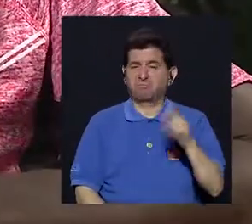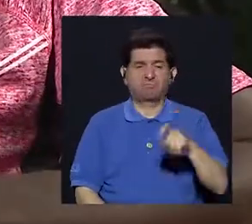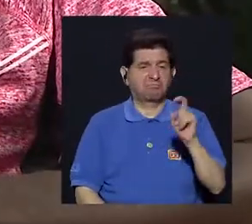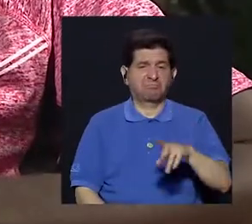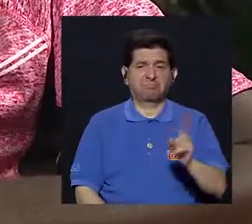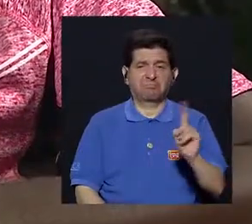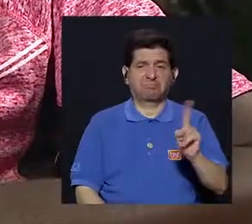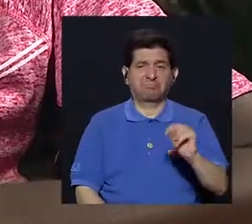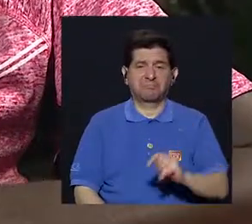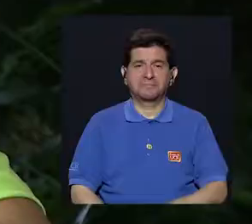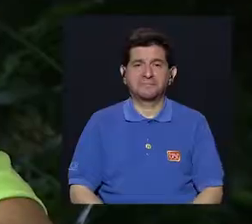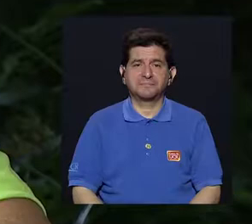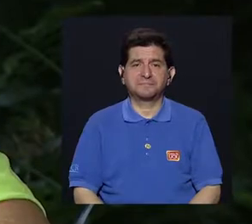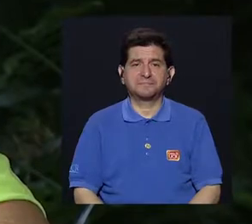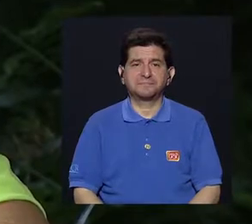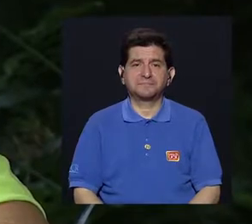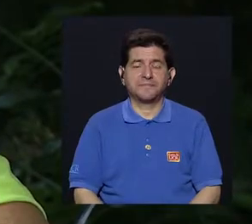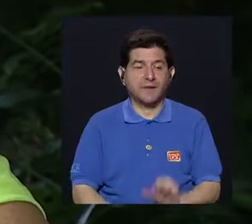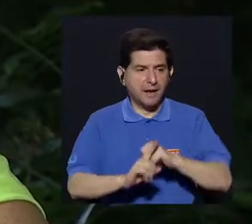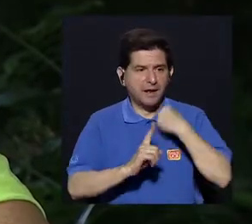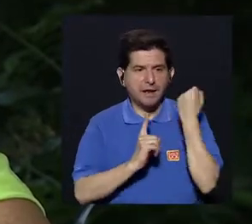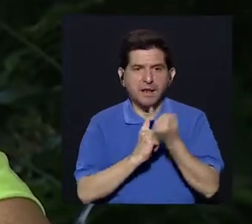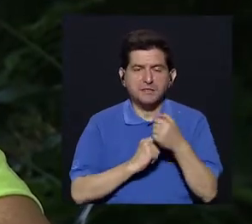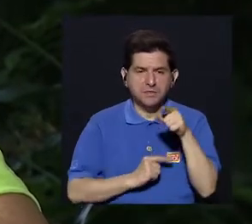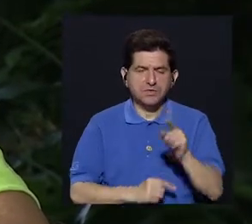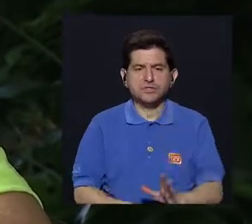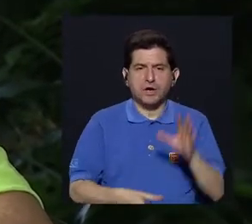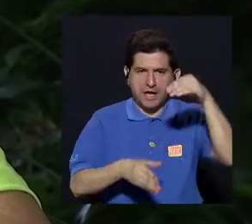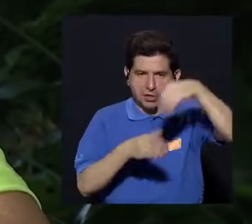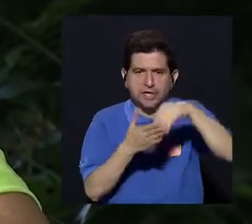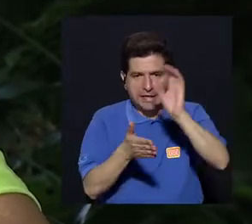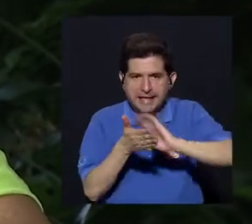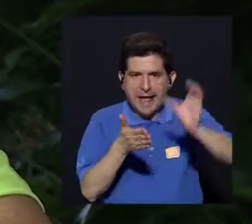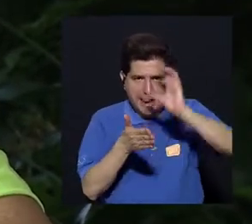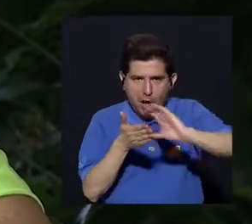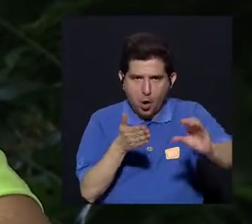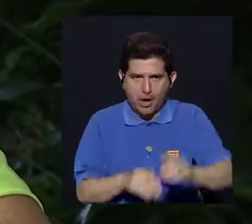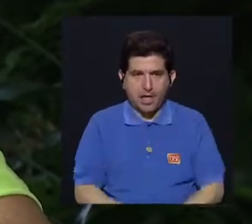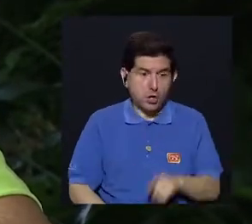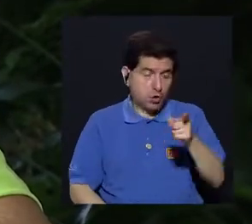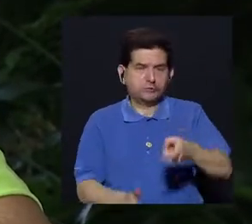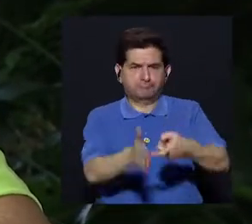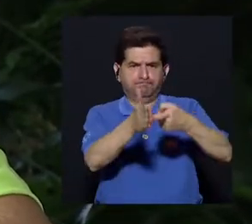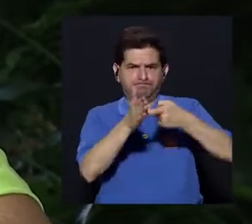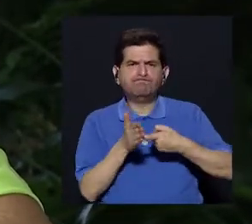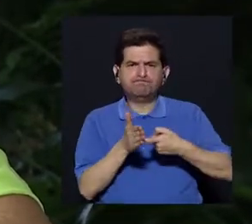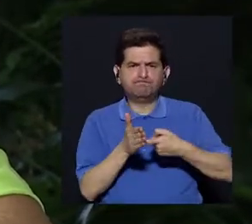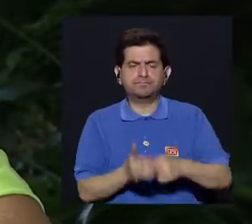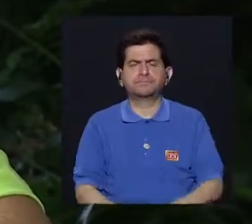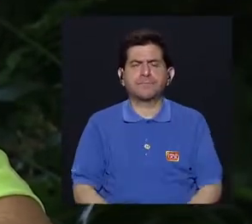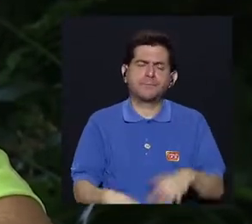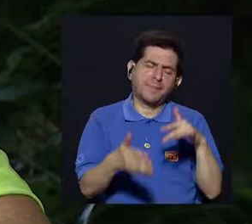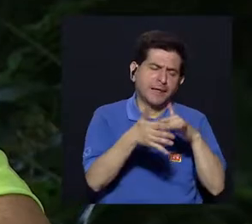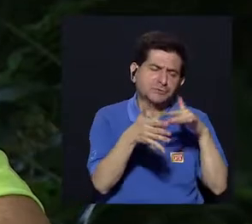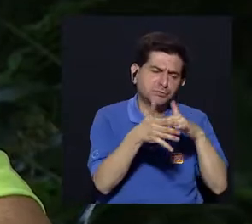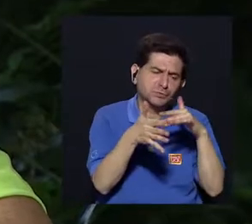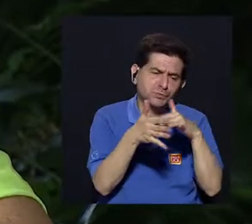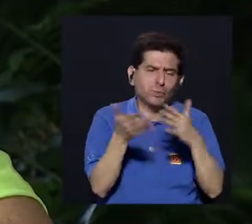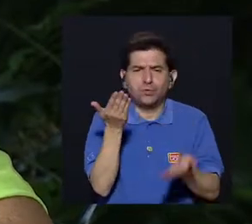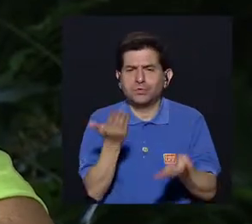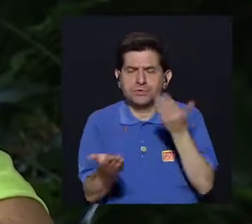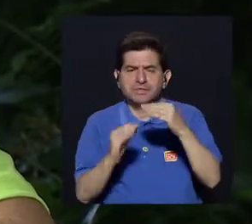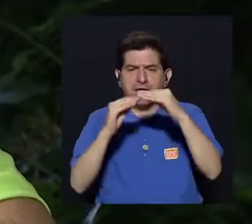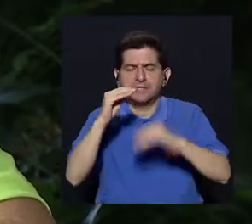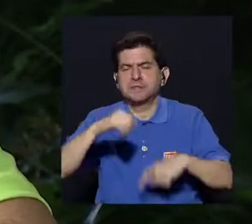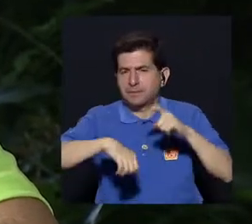necesario. Ahora bien, el asunto es que también ellos ingresan al colegio y ahí hay más demanda académica y por lo